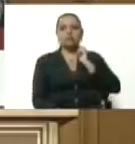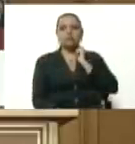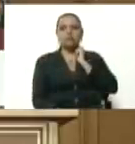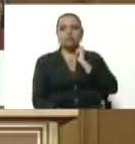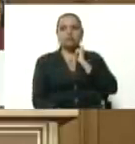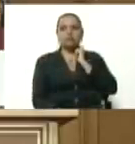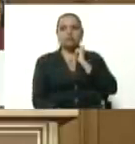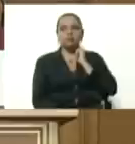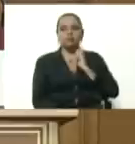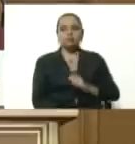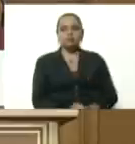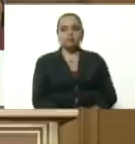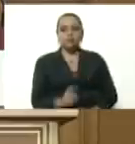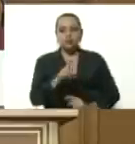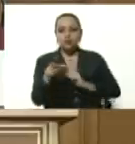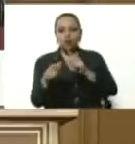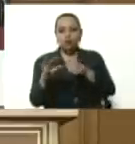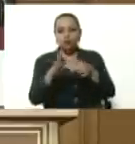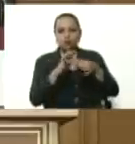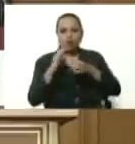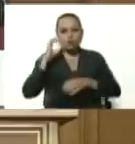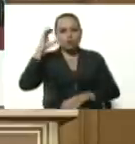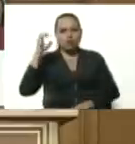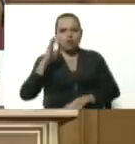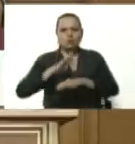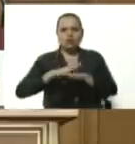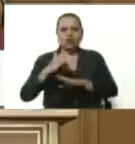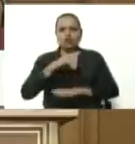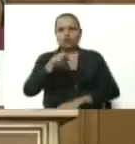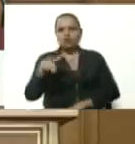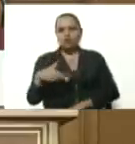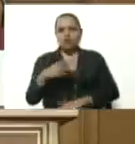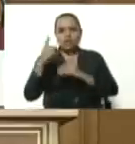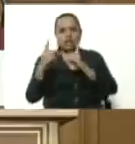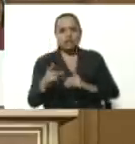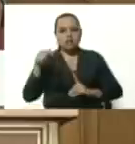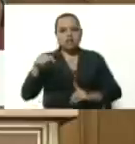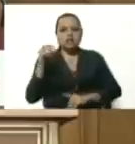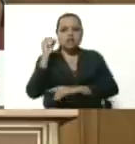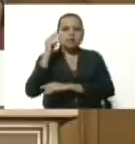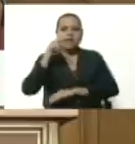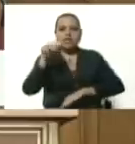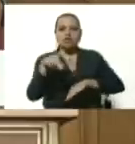Se pregunta la Unión Europea por qué nosotros decidimos en esta Asamblea Nacional Constituyente